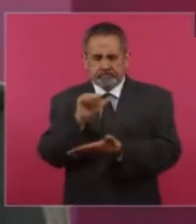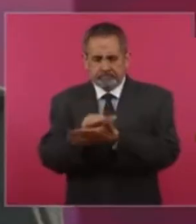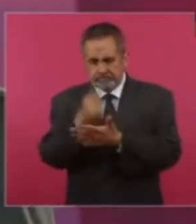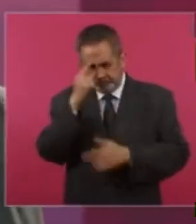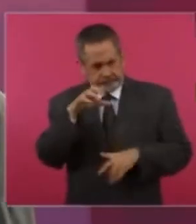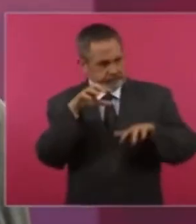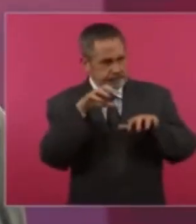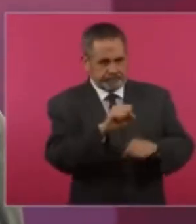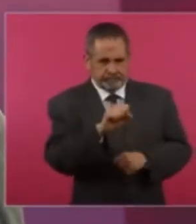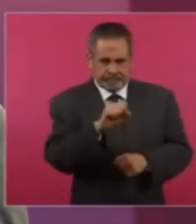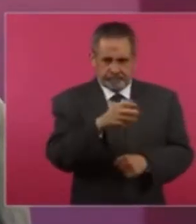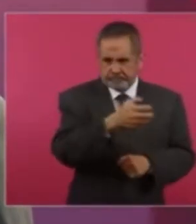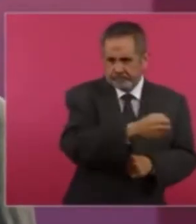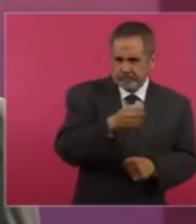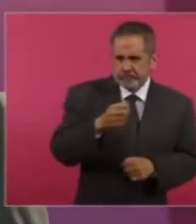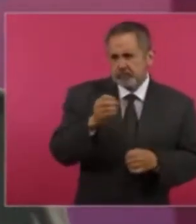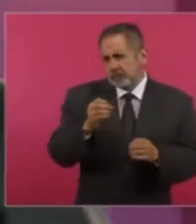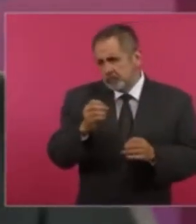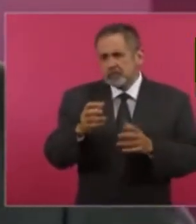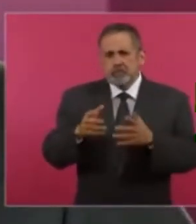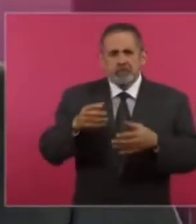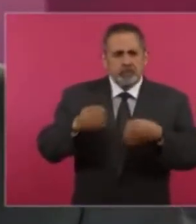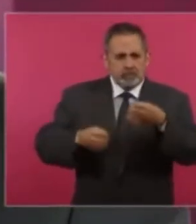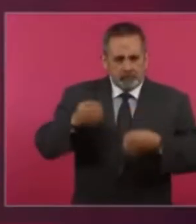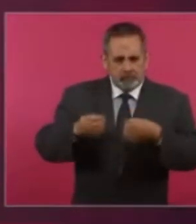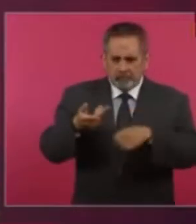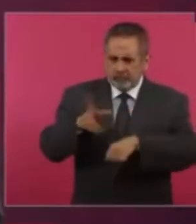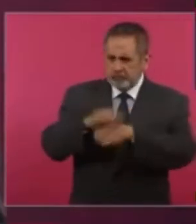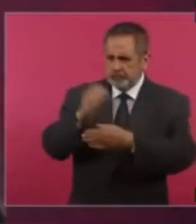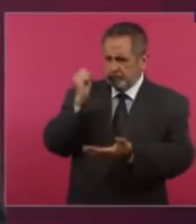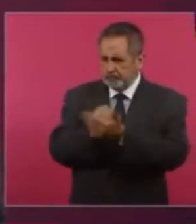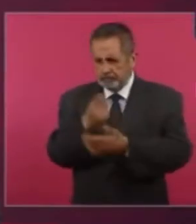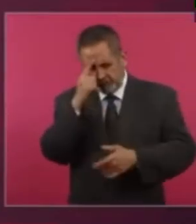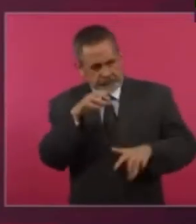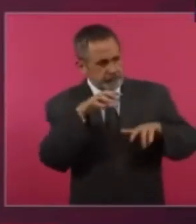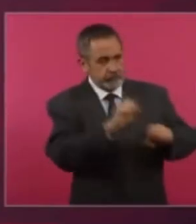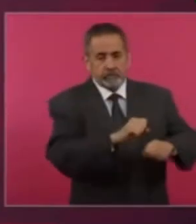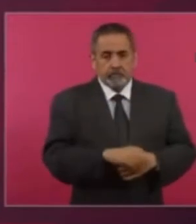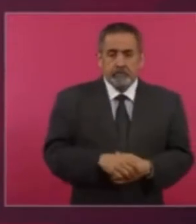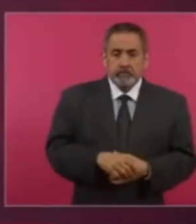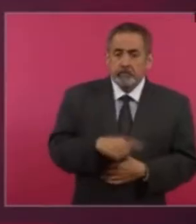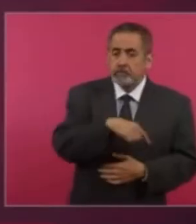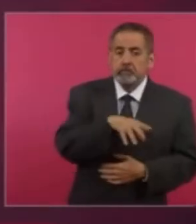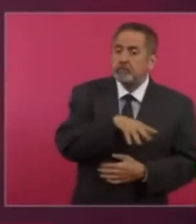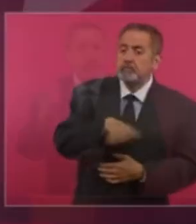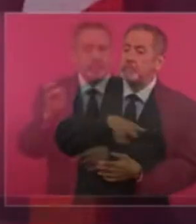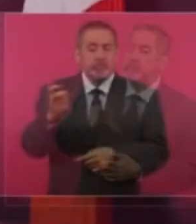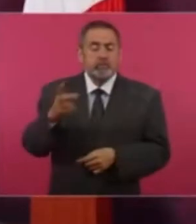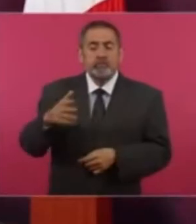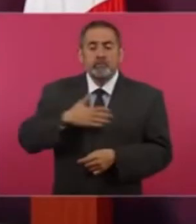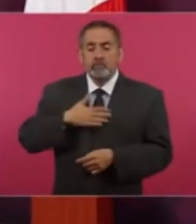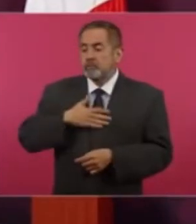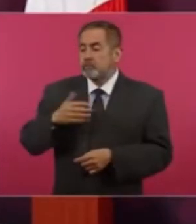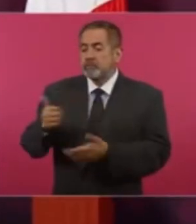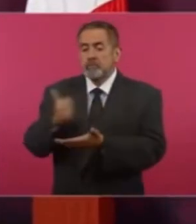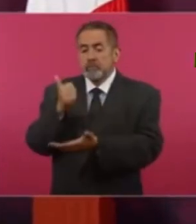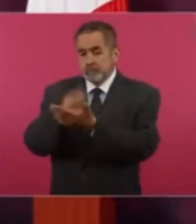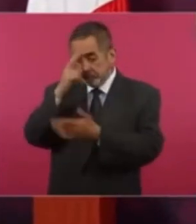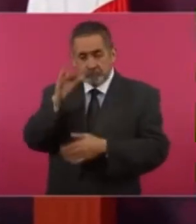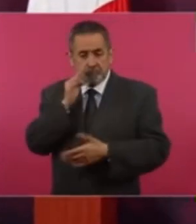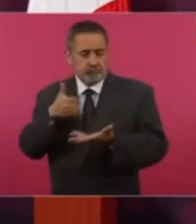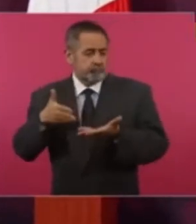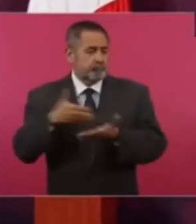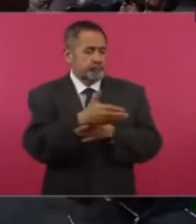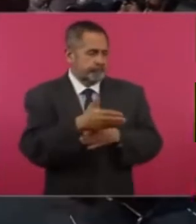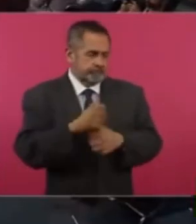que un juez autorizara la orden de aprehensión, nunca. Finalmente acusó que había